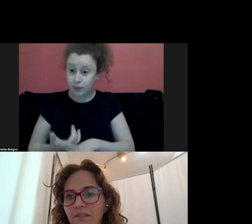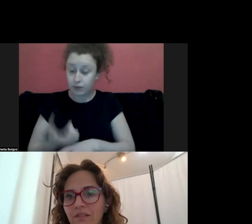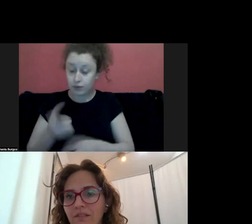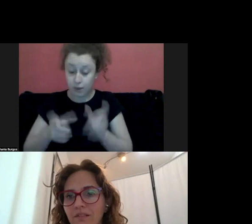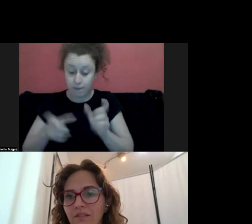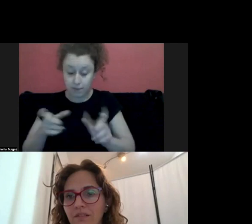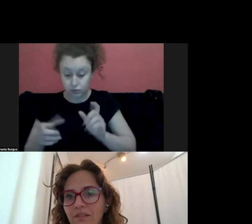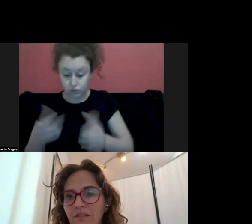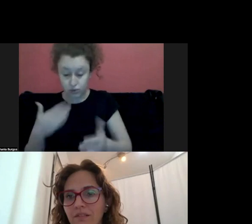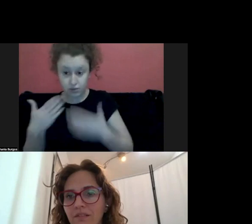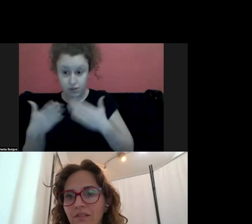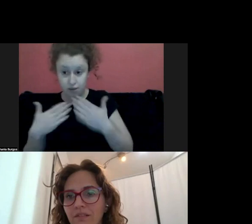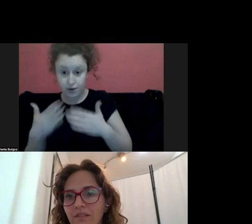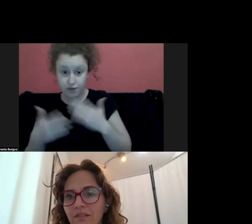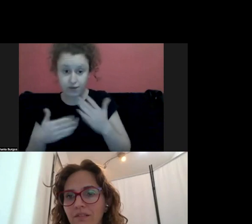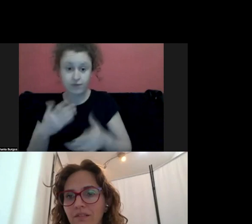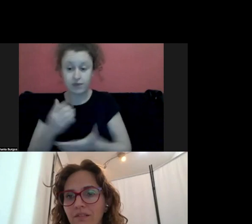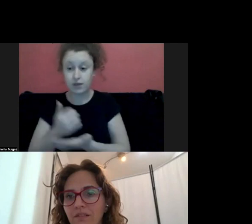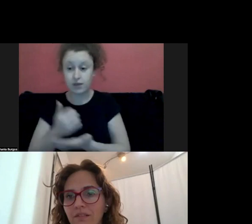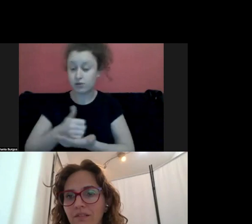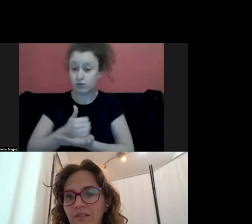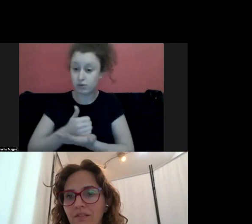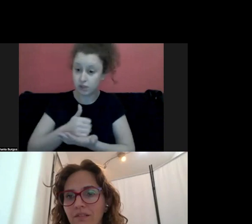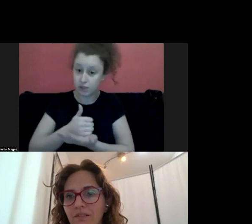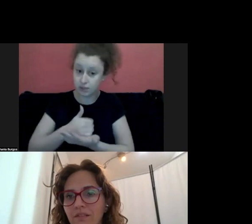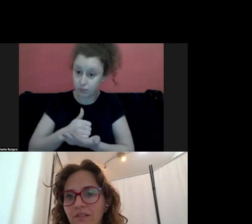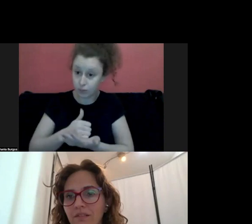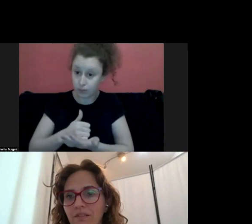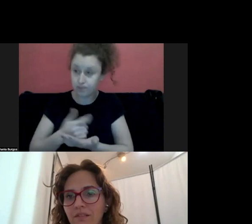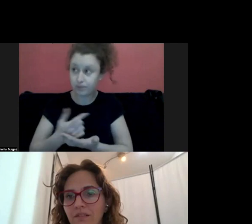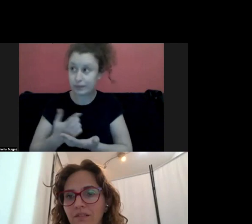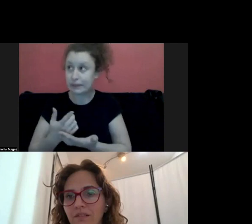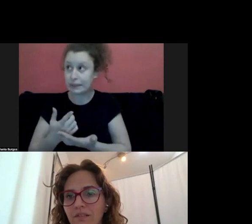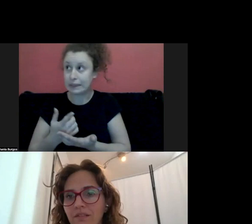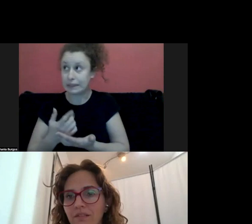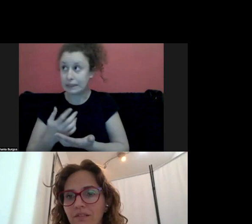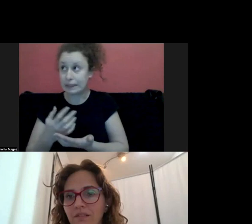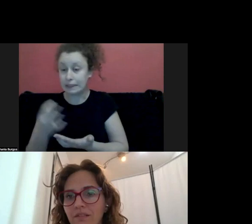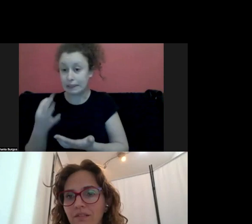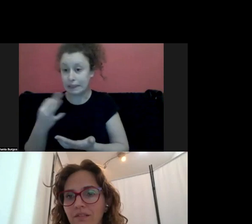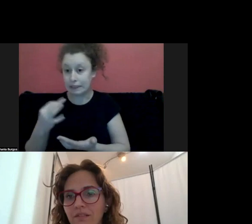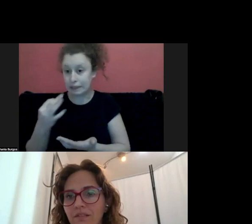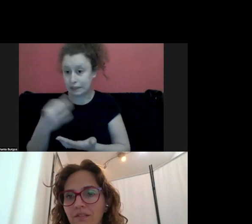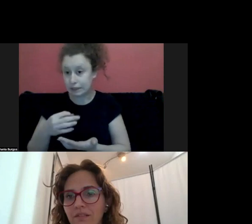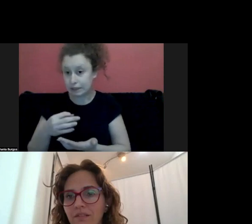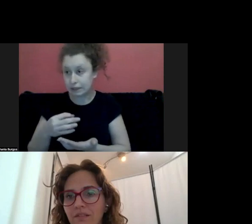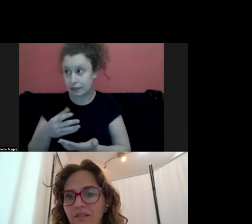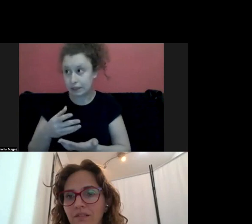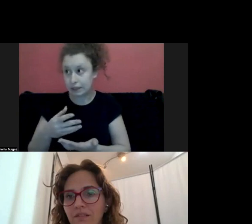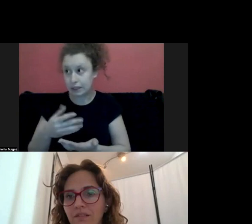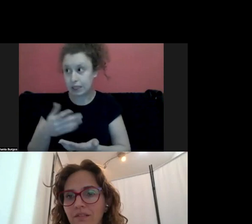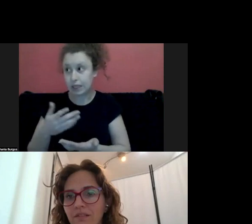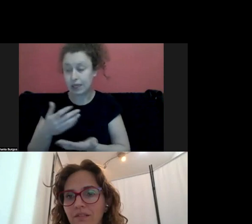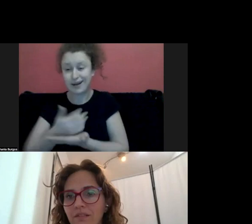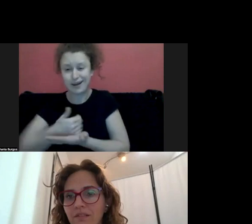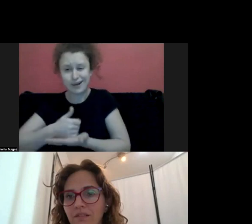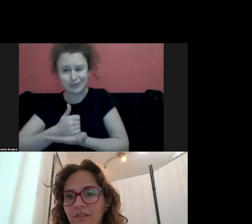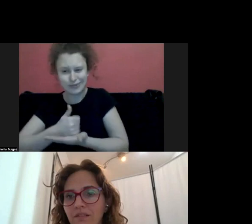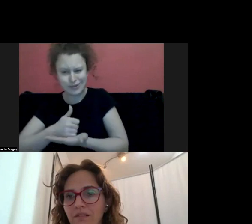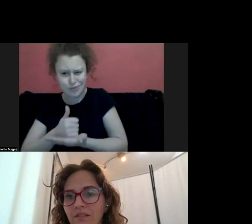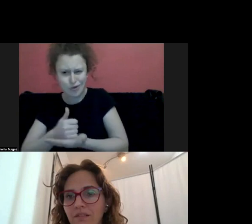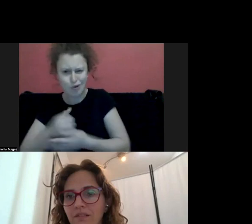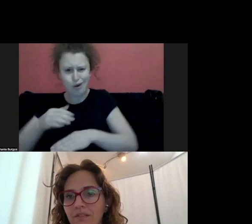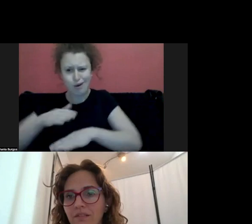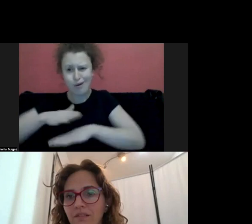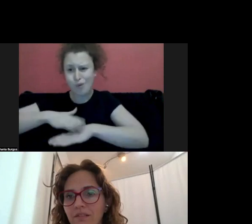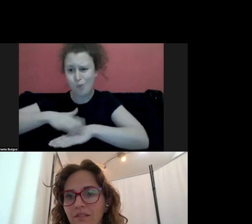que fue Kanner, según la cual el autismo era causado por una madre fría y calculadora. Y esto todavía nos llega